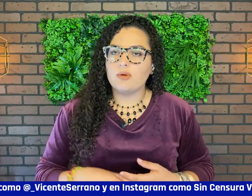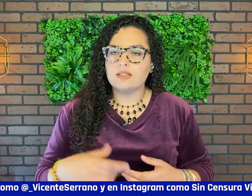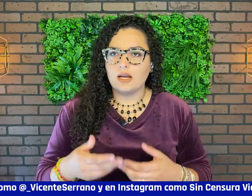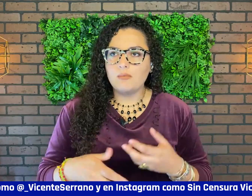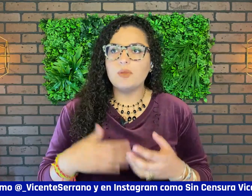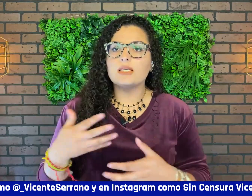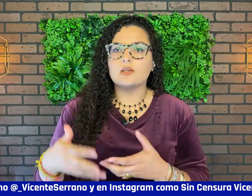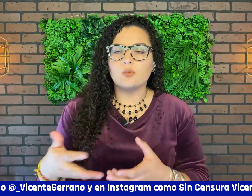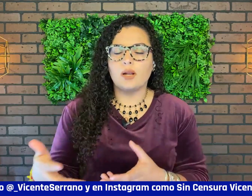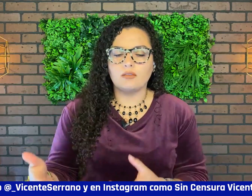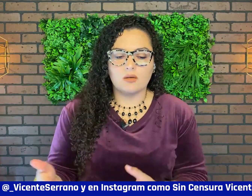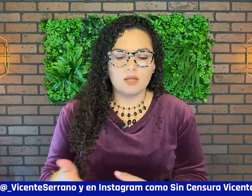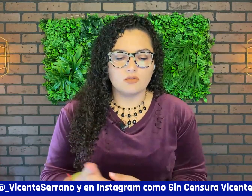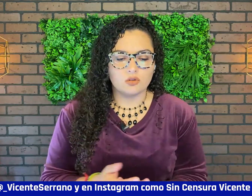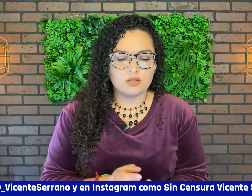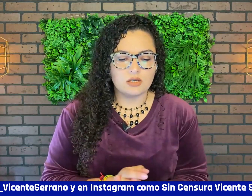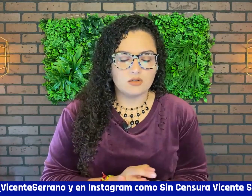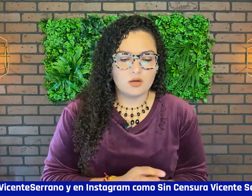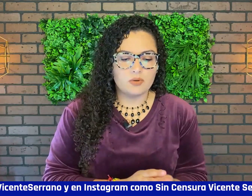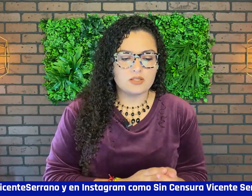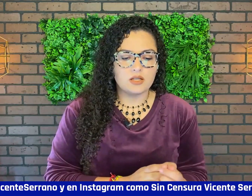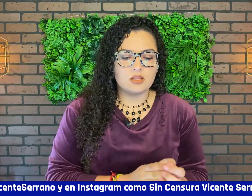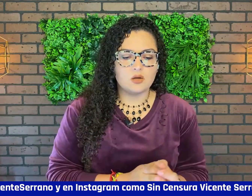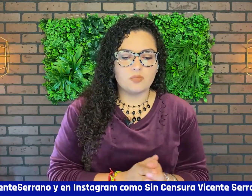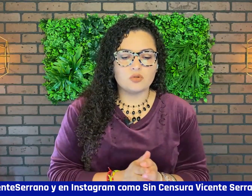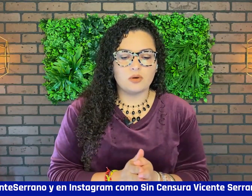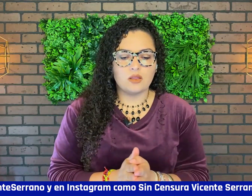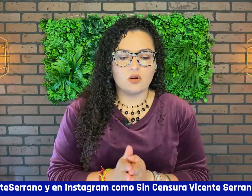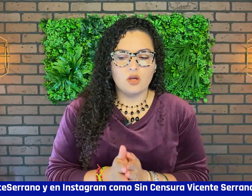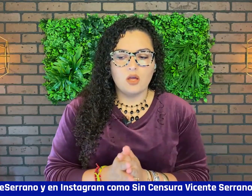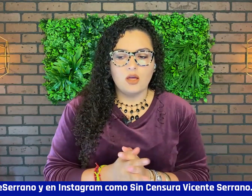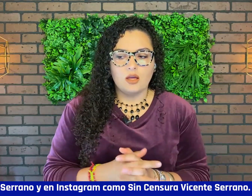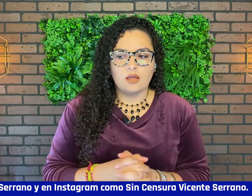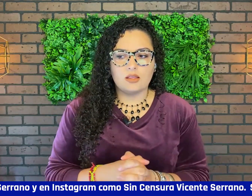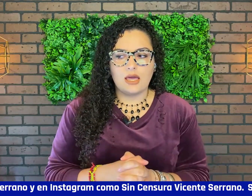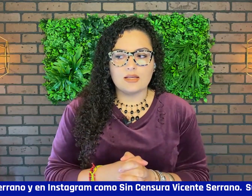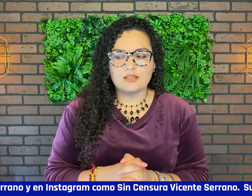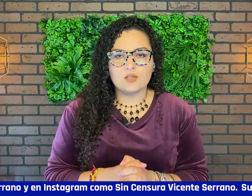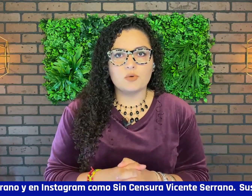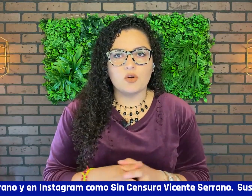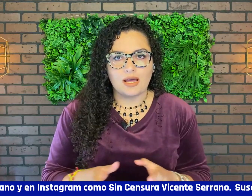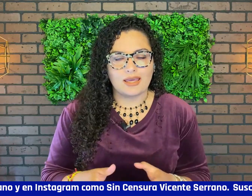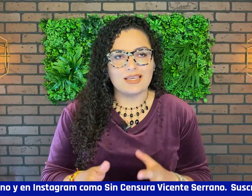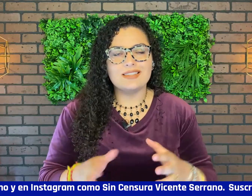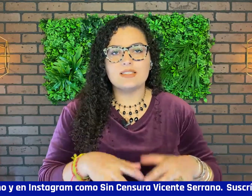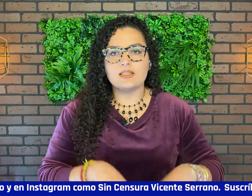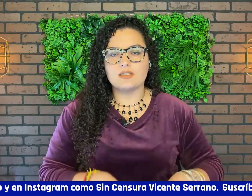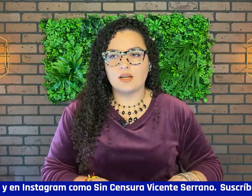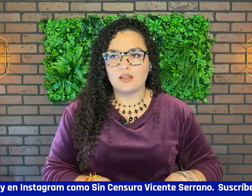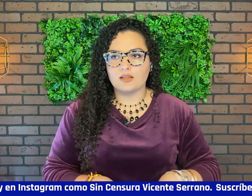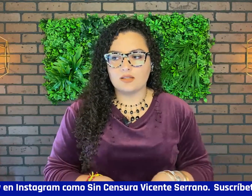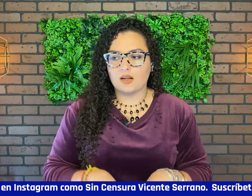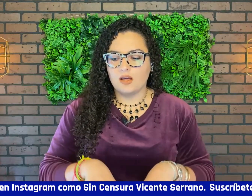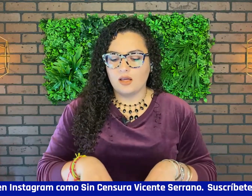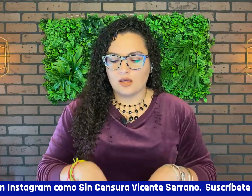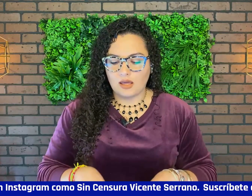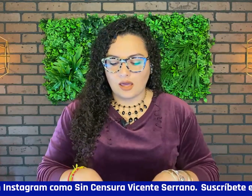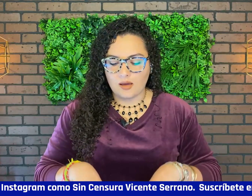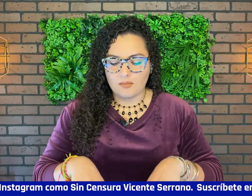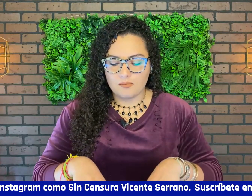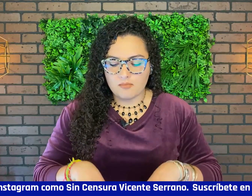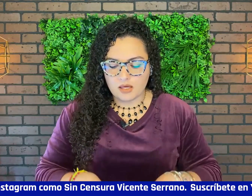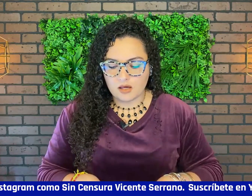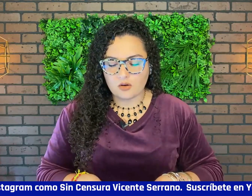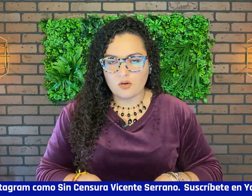el Universal empieza su planteamiento diciéndole al presidente López Obrador de este espionaje. Insisten en decir